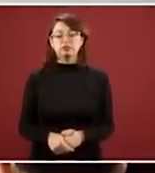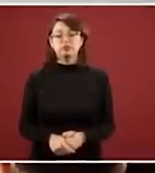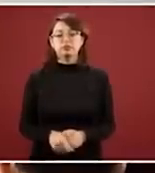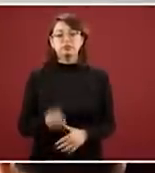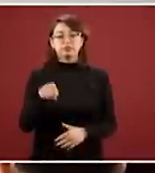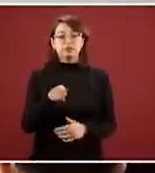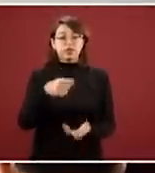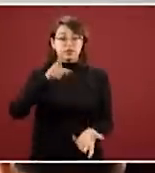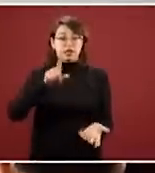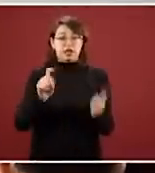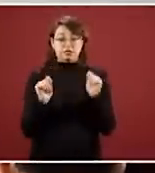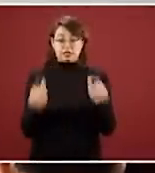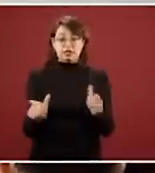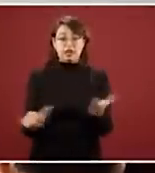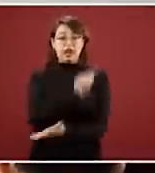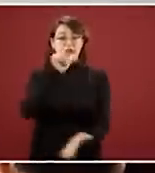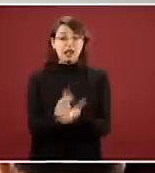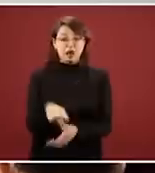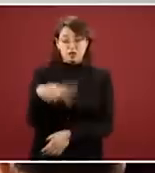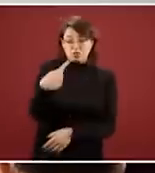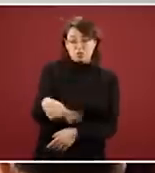no pueden endeudarse.